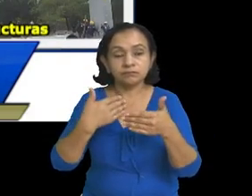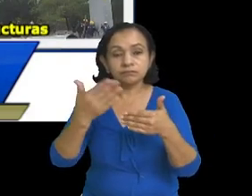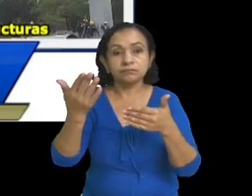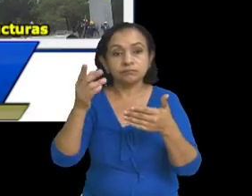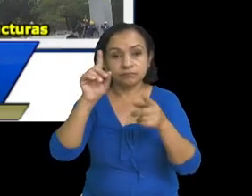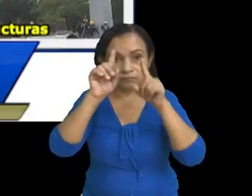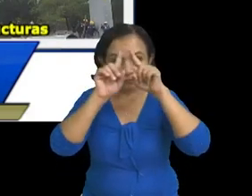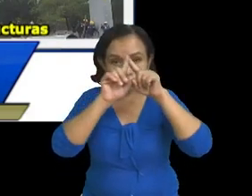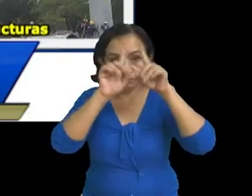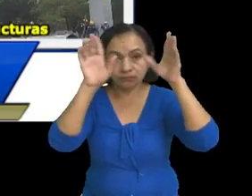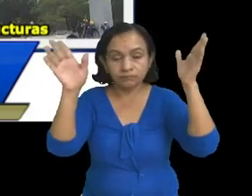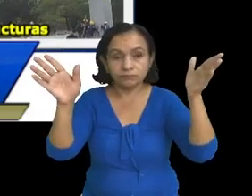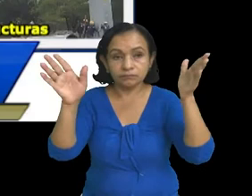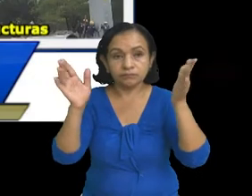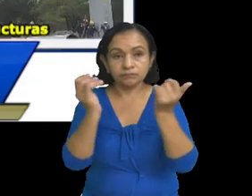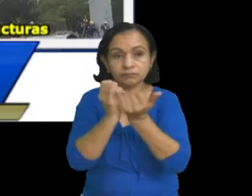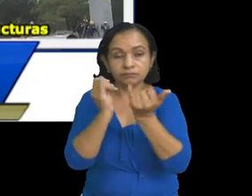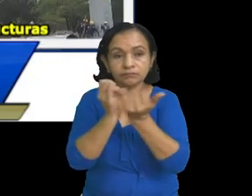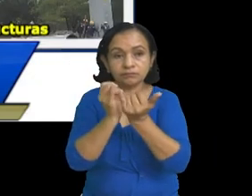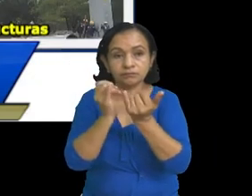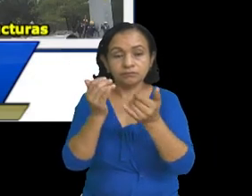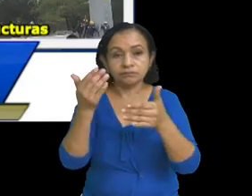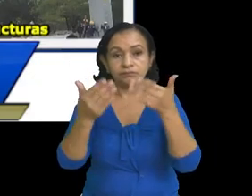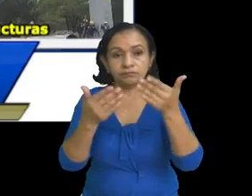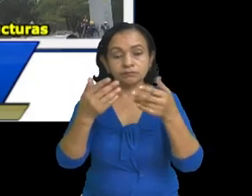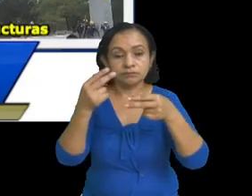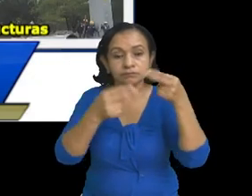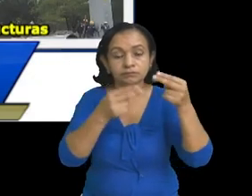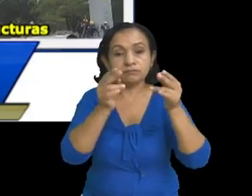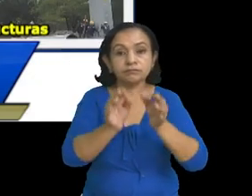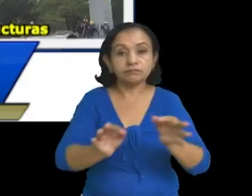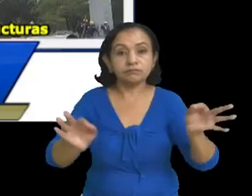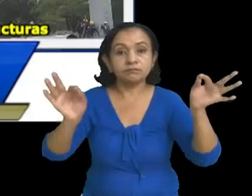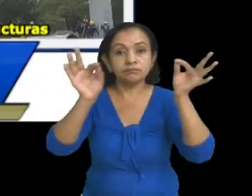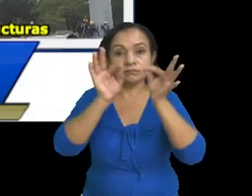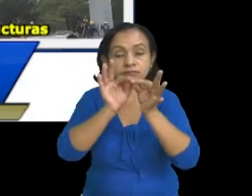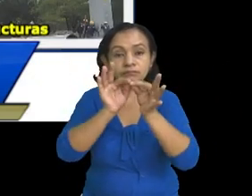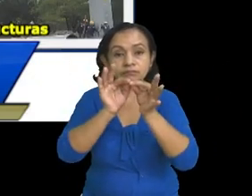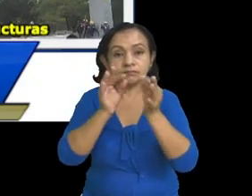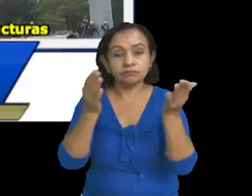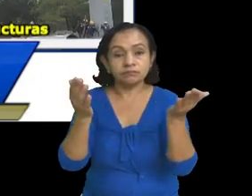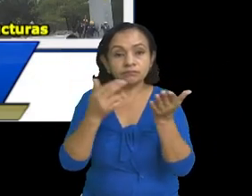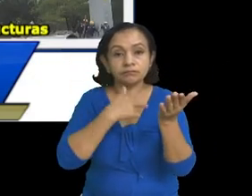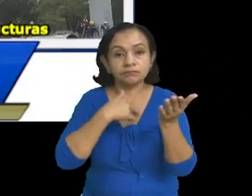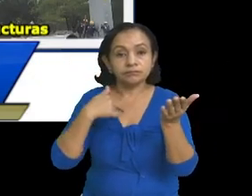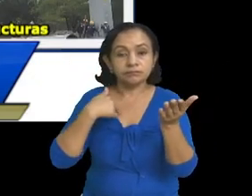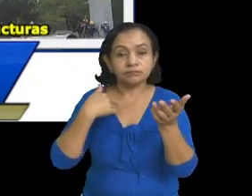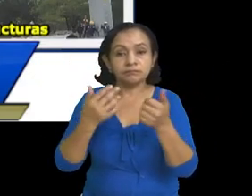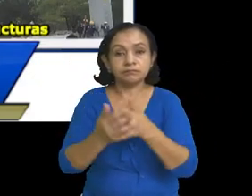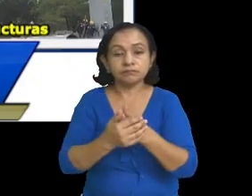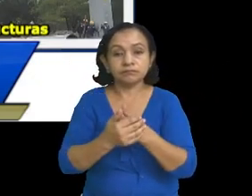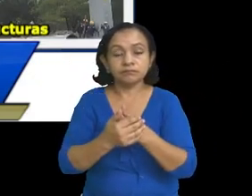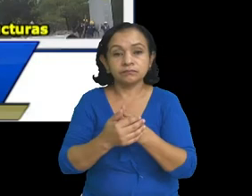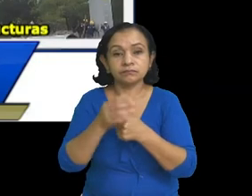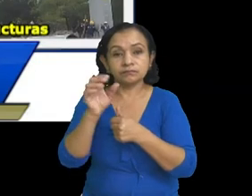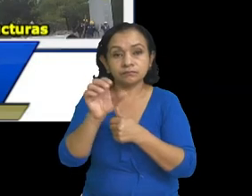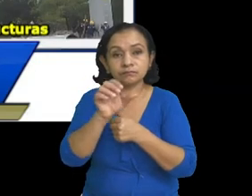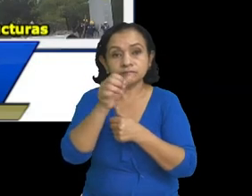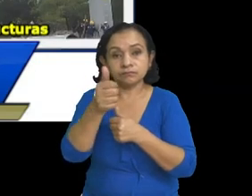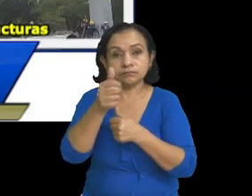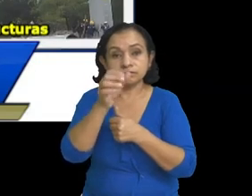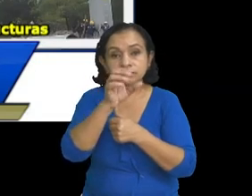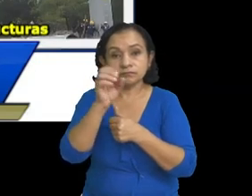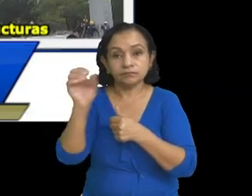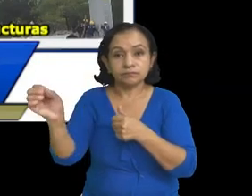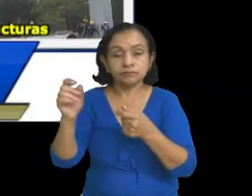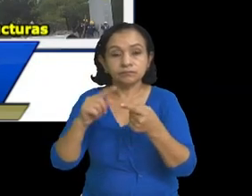porque bueno, sería un número, es un número bastante significativo en referencia al consumo, ¿no? Claro, 600 megavatios, estamos